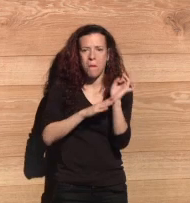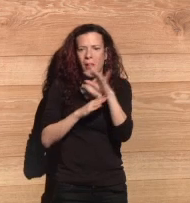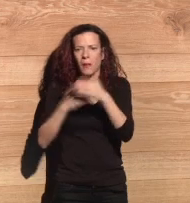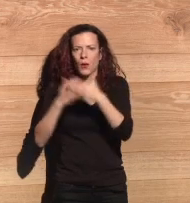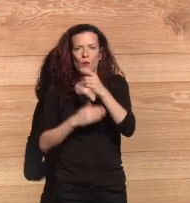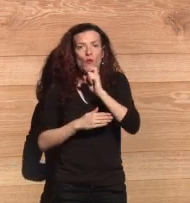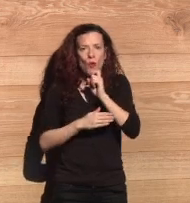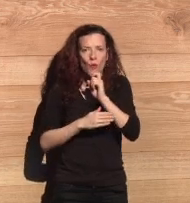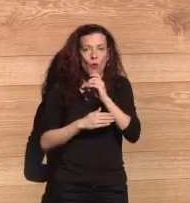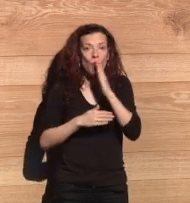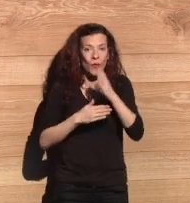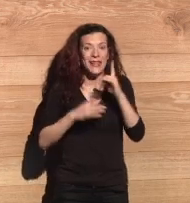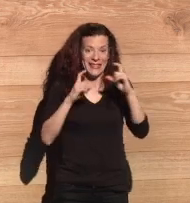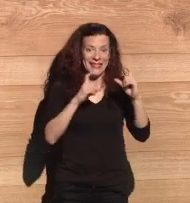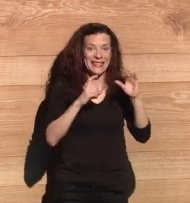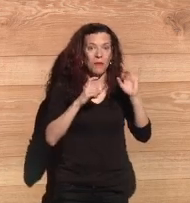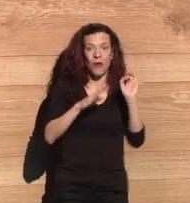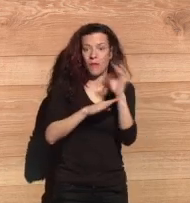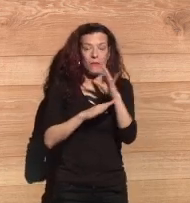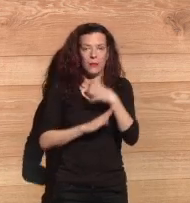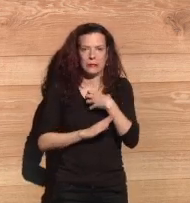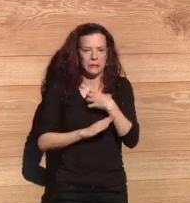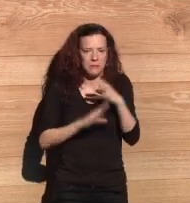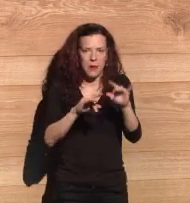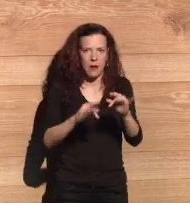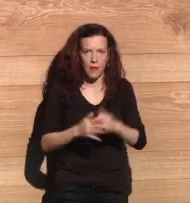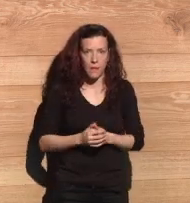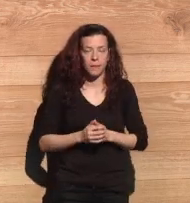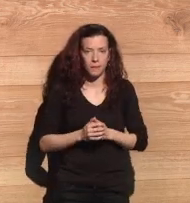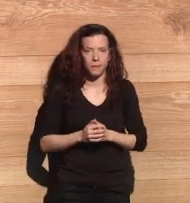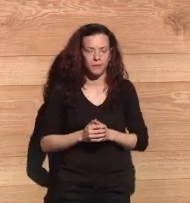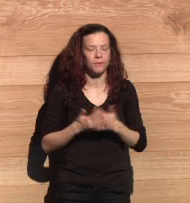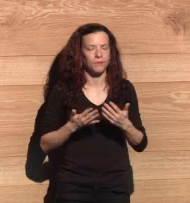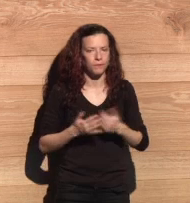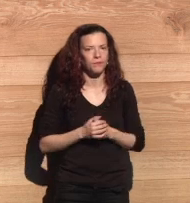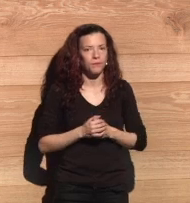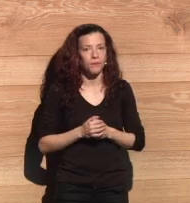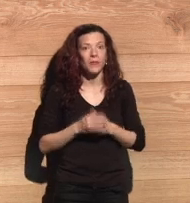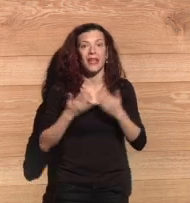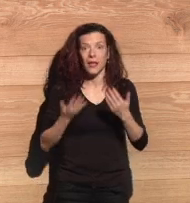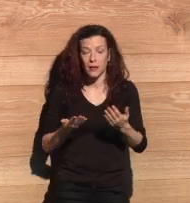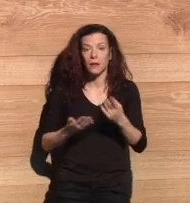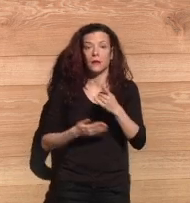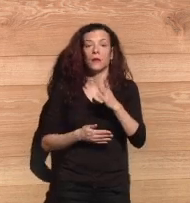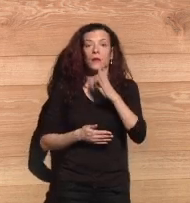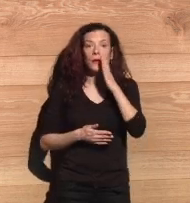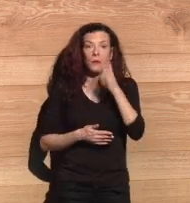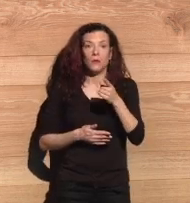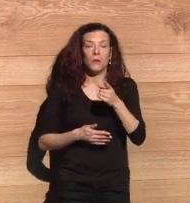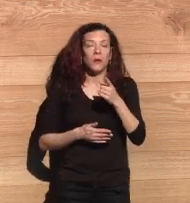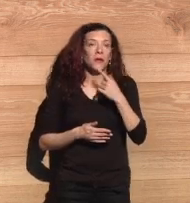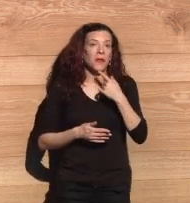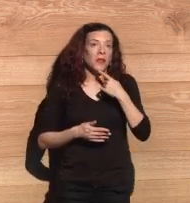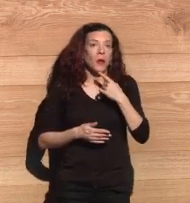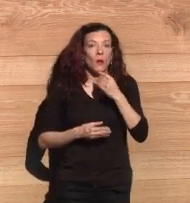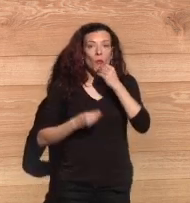tampoco, si lo haces, pero si no lo puedes mandar, no sirve de nada, ¿no? Claro. Y entonces eso fue, yo dije,